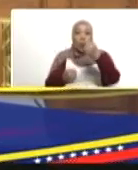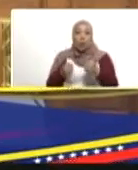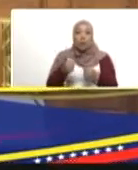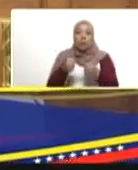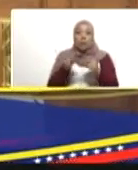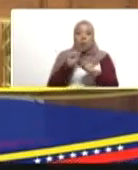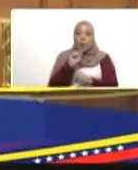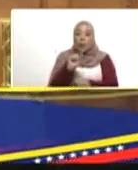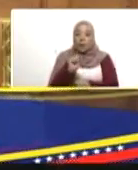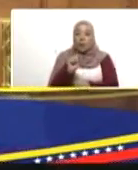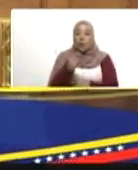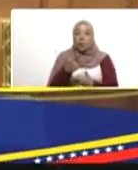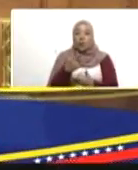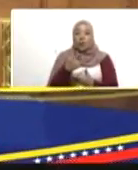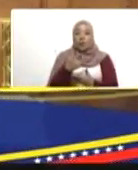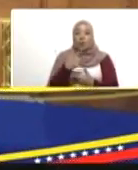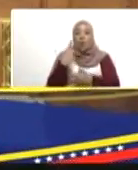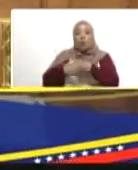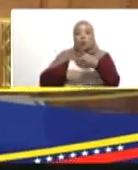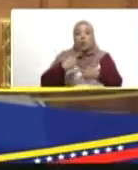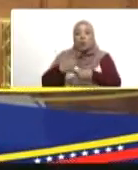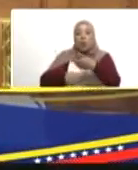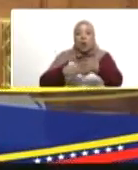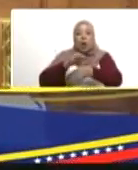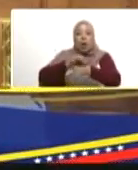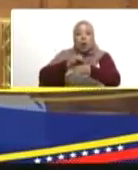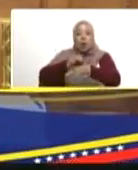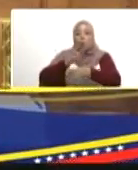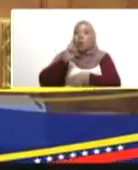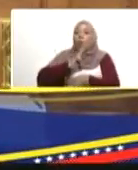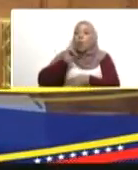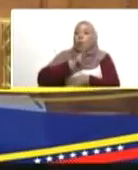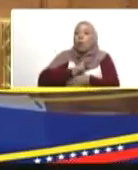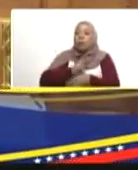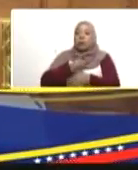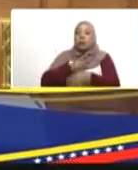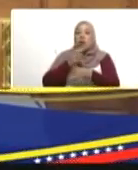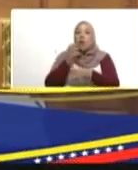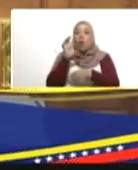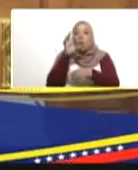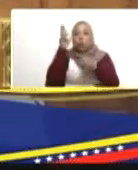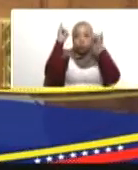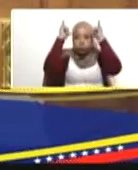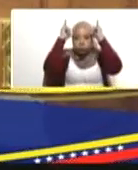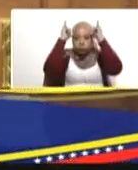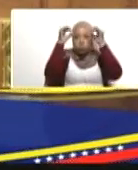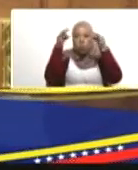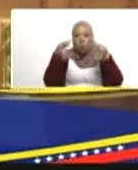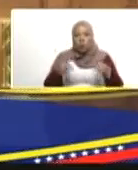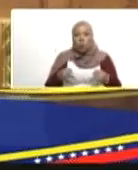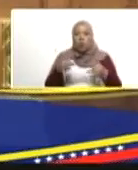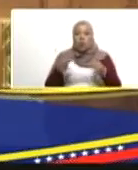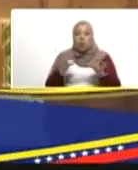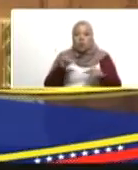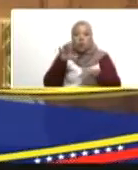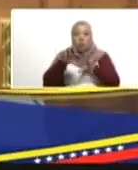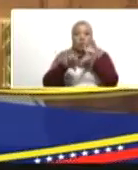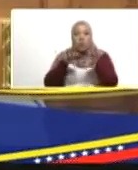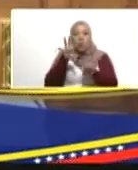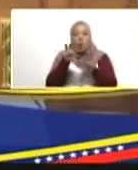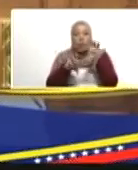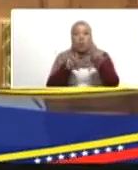brevemente para decir la producción de carnes Rojas se fortaleció con el crecimiento del rebaño